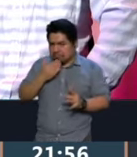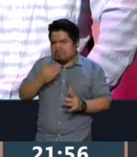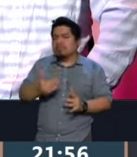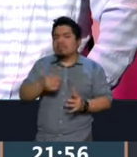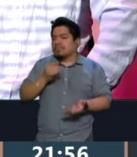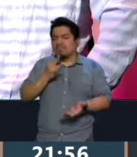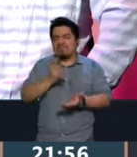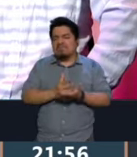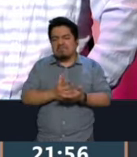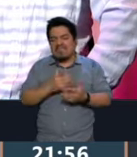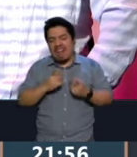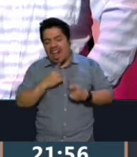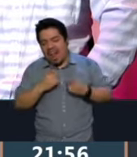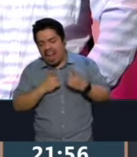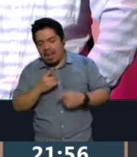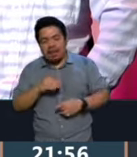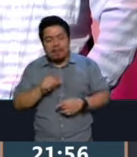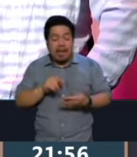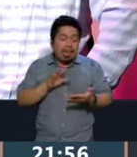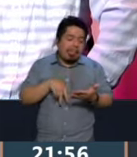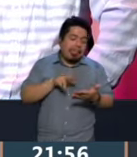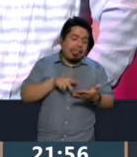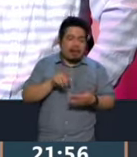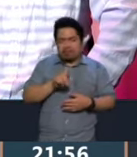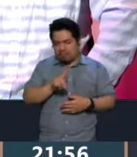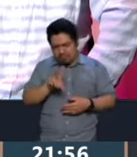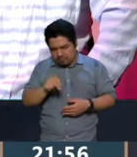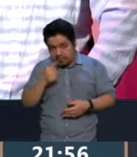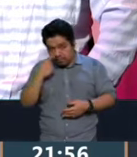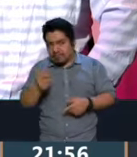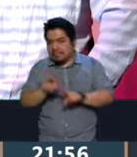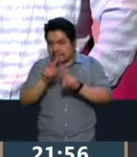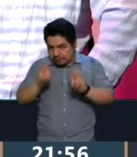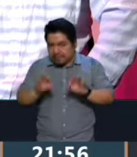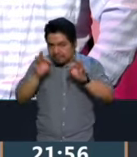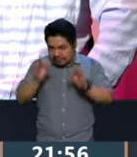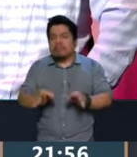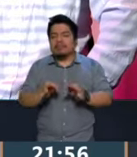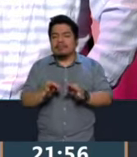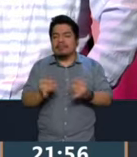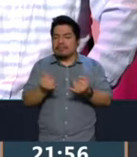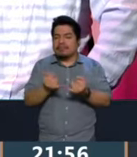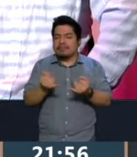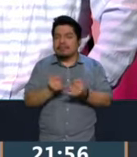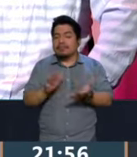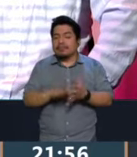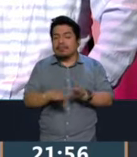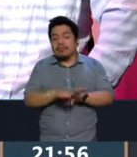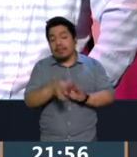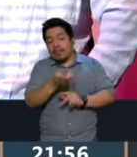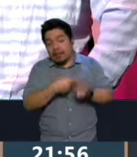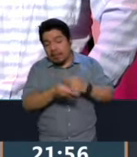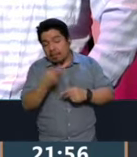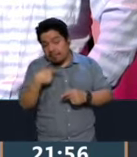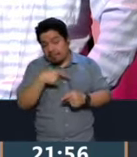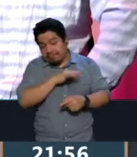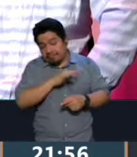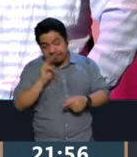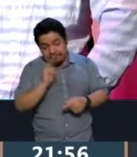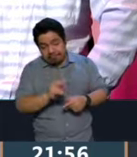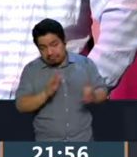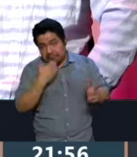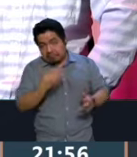para distraerse, ver memes, sino también como para poner temas sobre la agenda, la opinión pública en general,